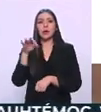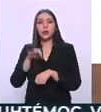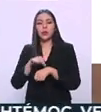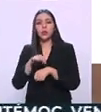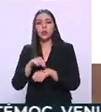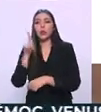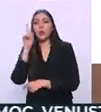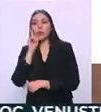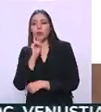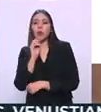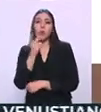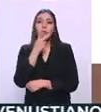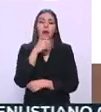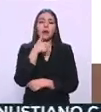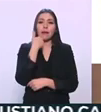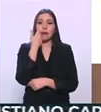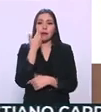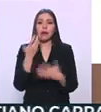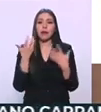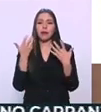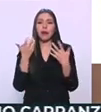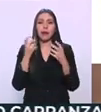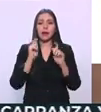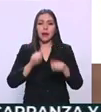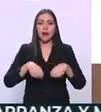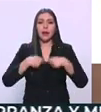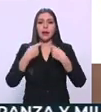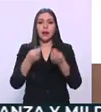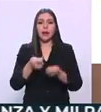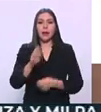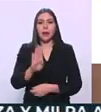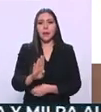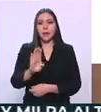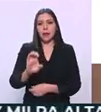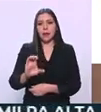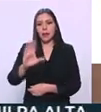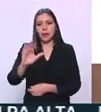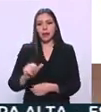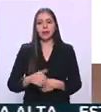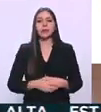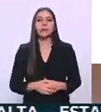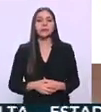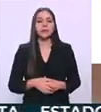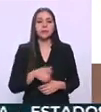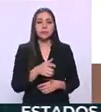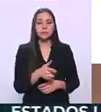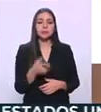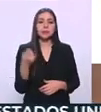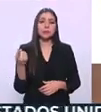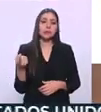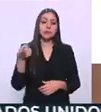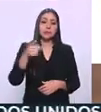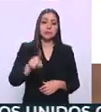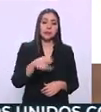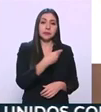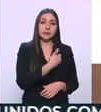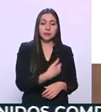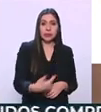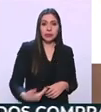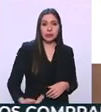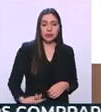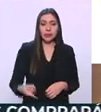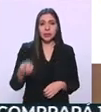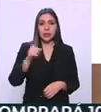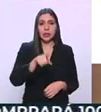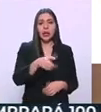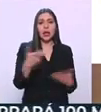que quieran obtener una beca. Esto lo va a gestionar, por indicación del presidente de la